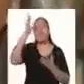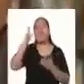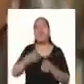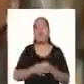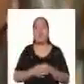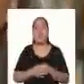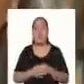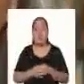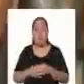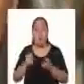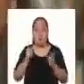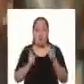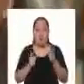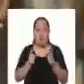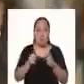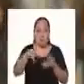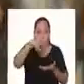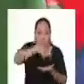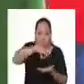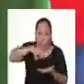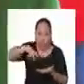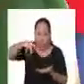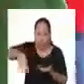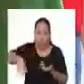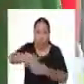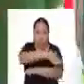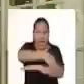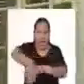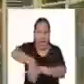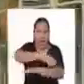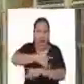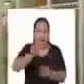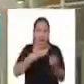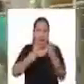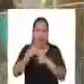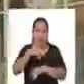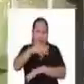los ambulantes en el centro de las ciudades.